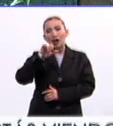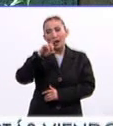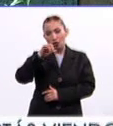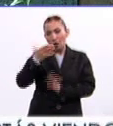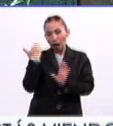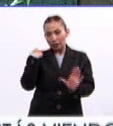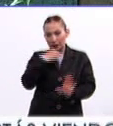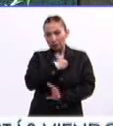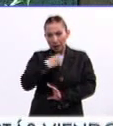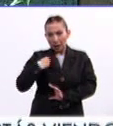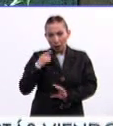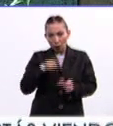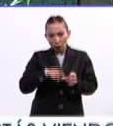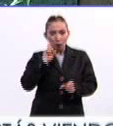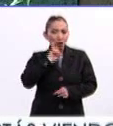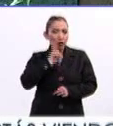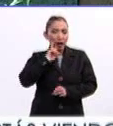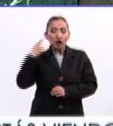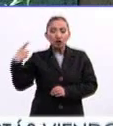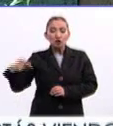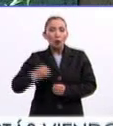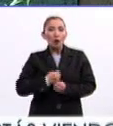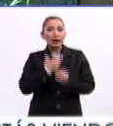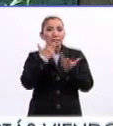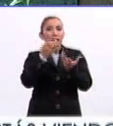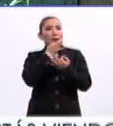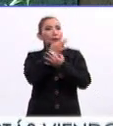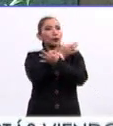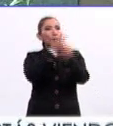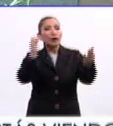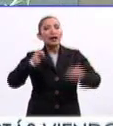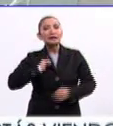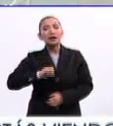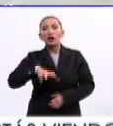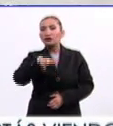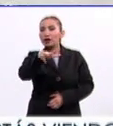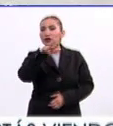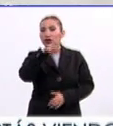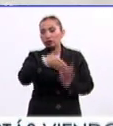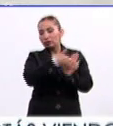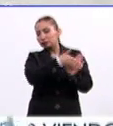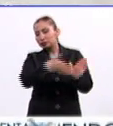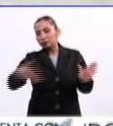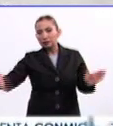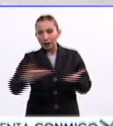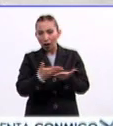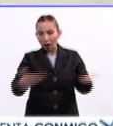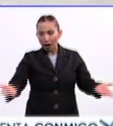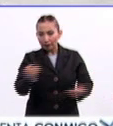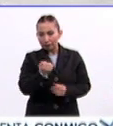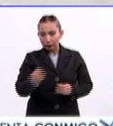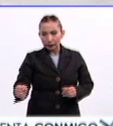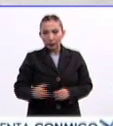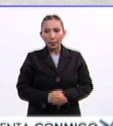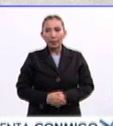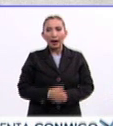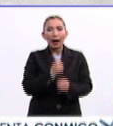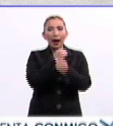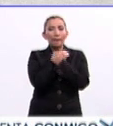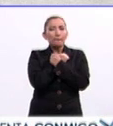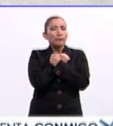su poesía, lo que la dio a conocer en el siglo XVIII y de ahí hasta nuestros días. Amor empieza